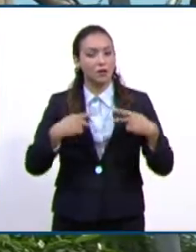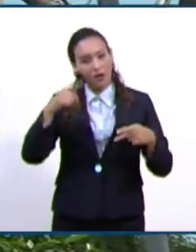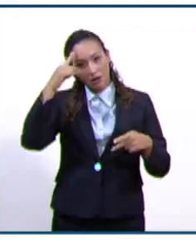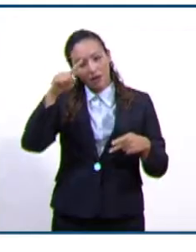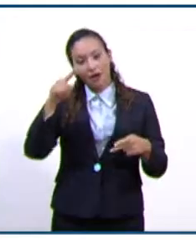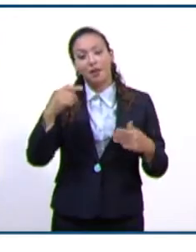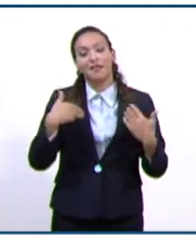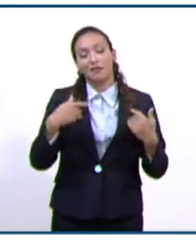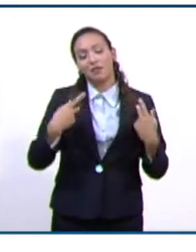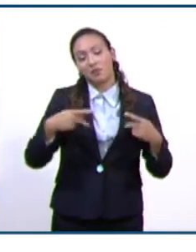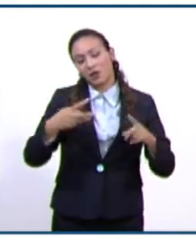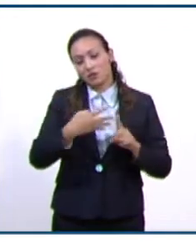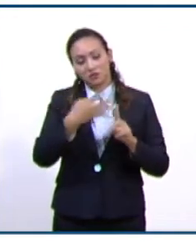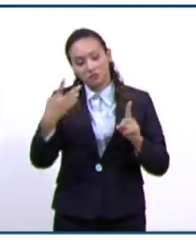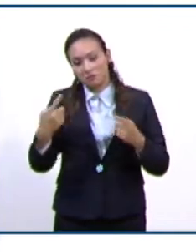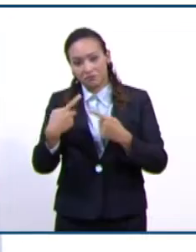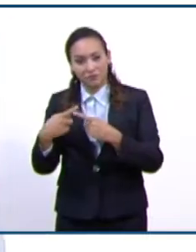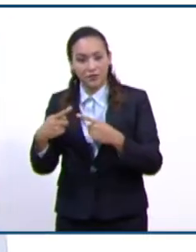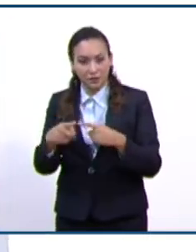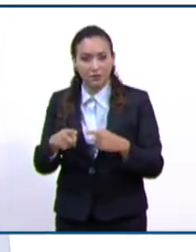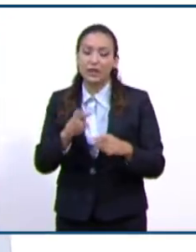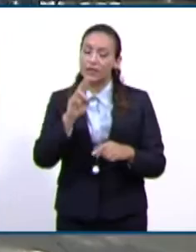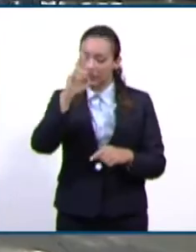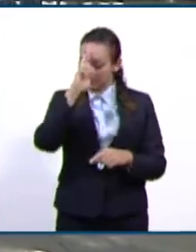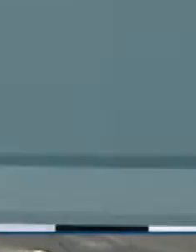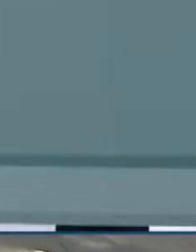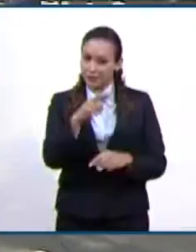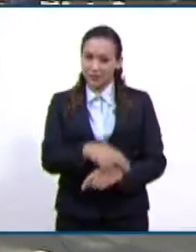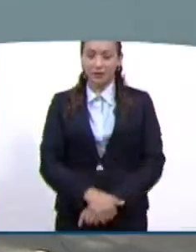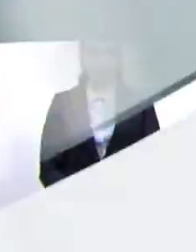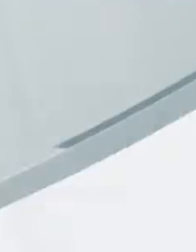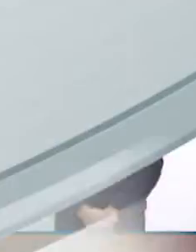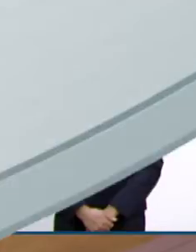diversidad sexual y de género.